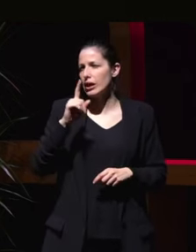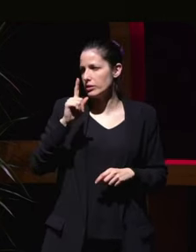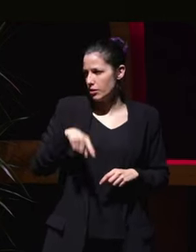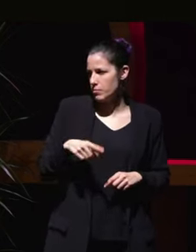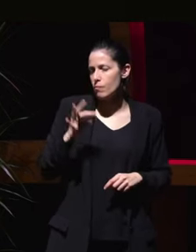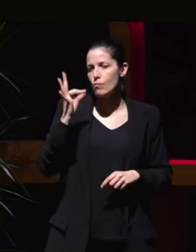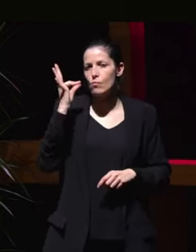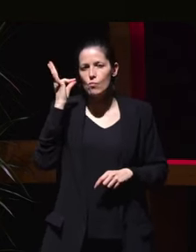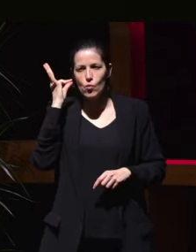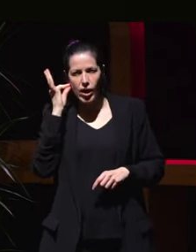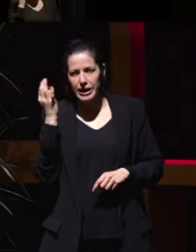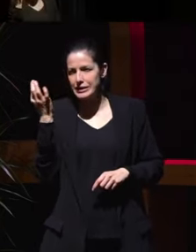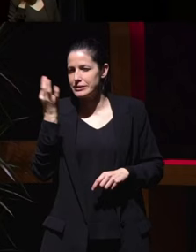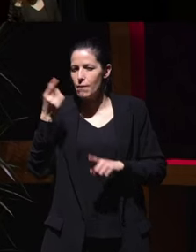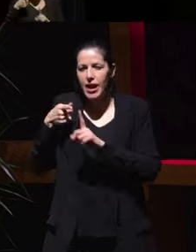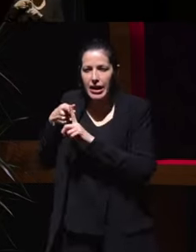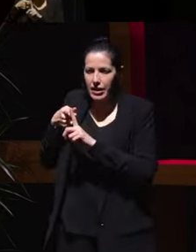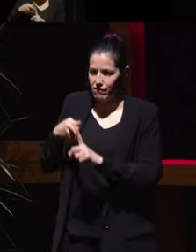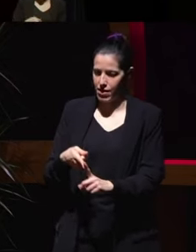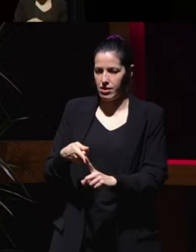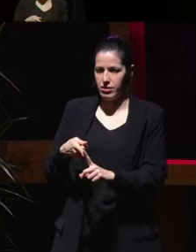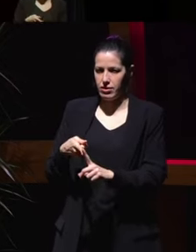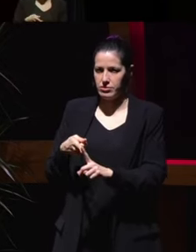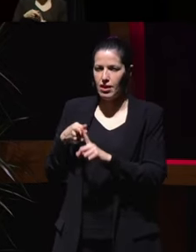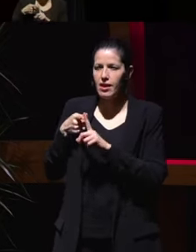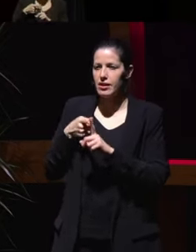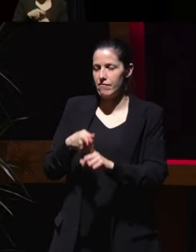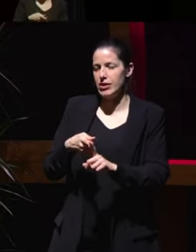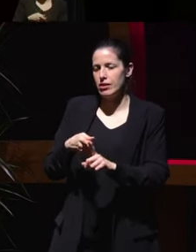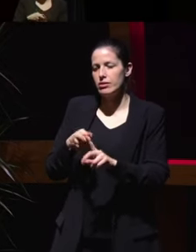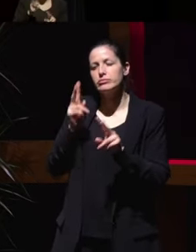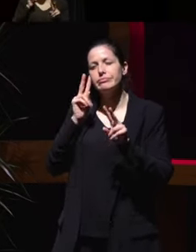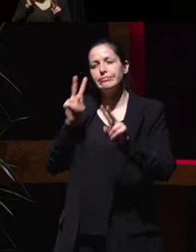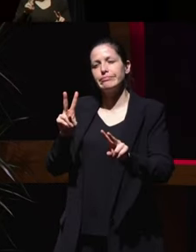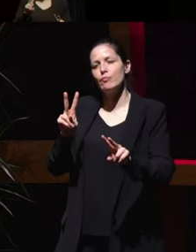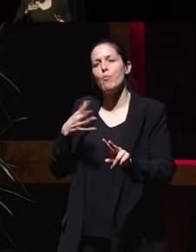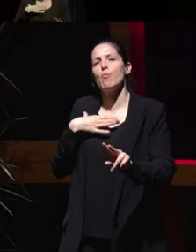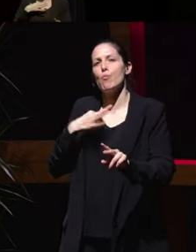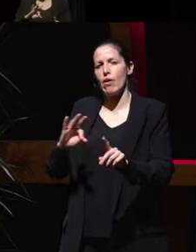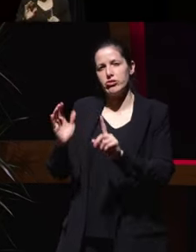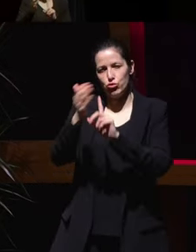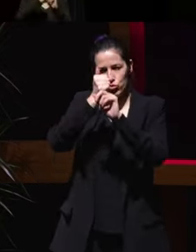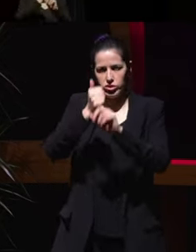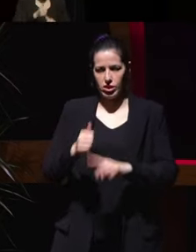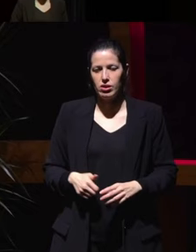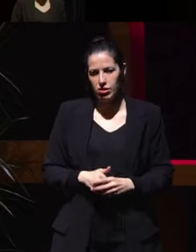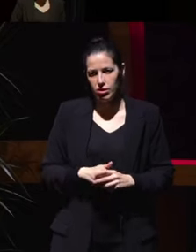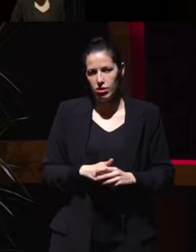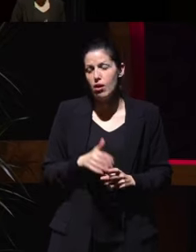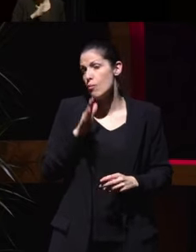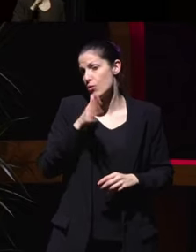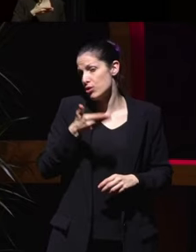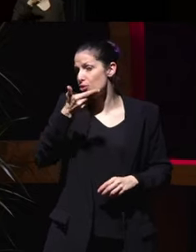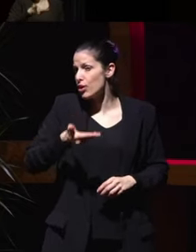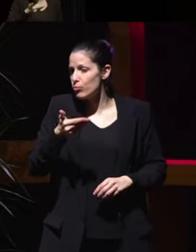poidan chegar, temos que ter eses referentes nos que mirarnos e dicir que sí se pode alcanzar o soño. De ahí que se sean tan importantes